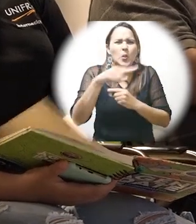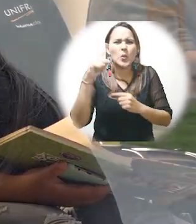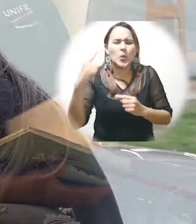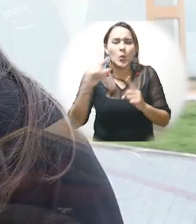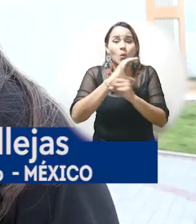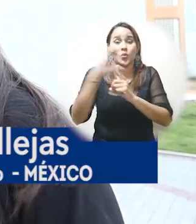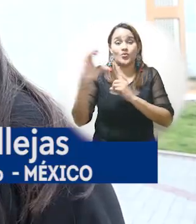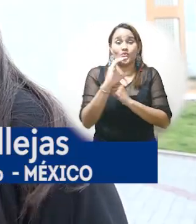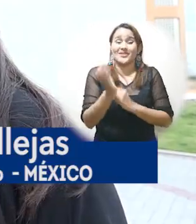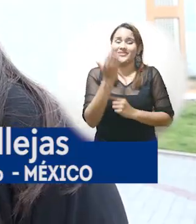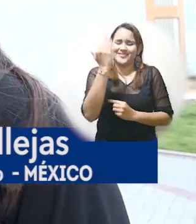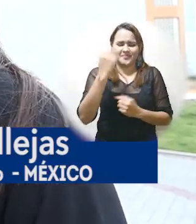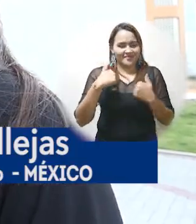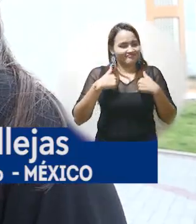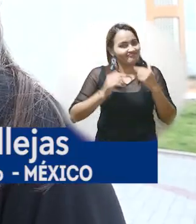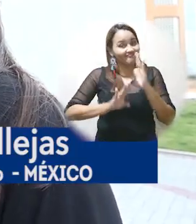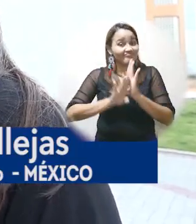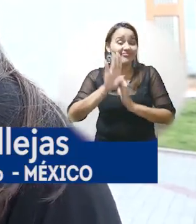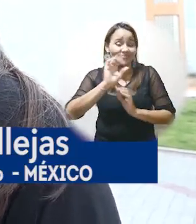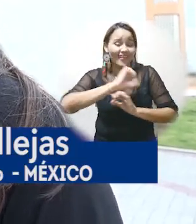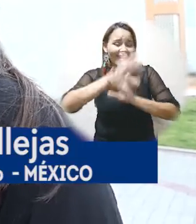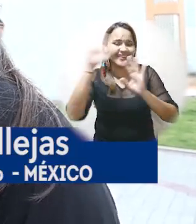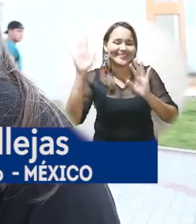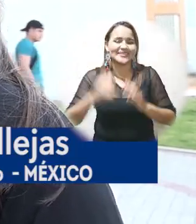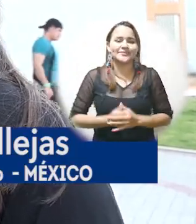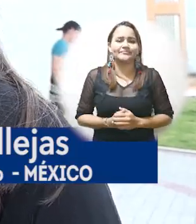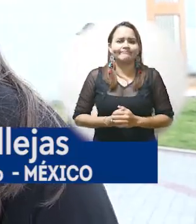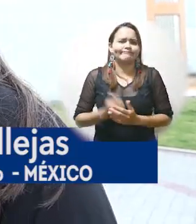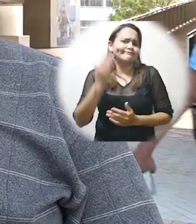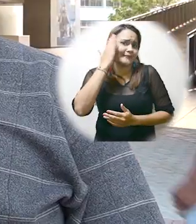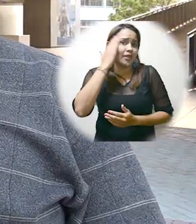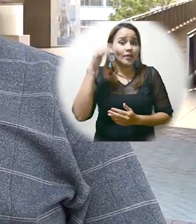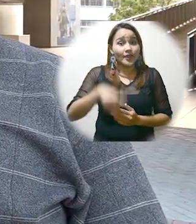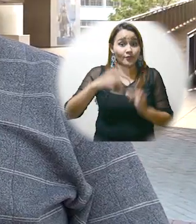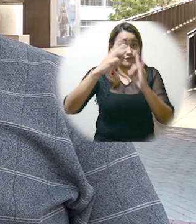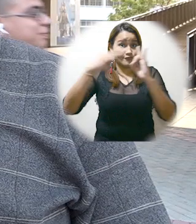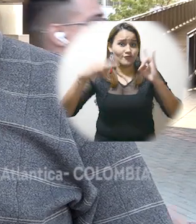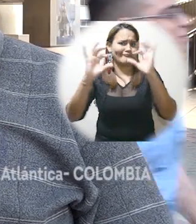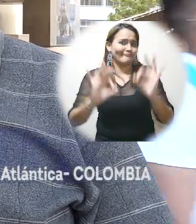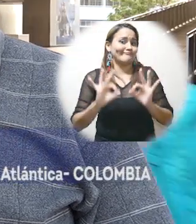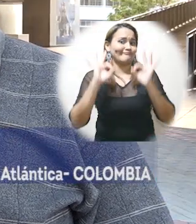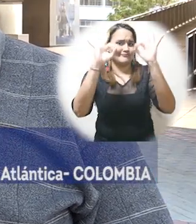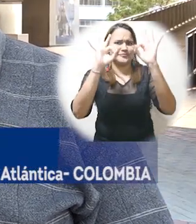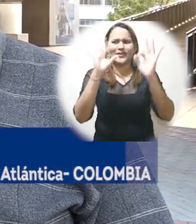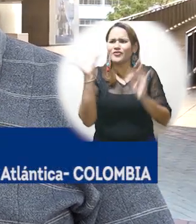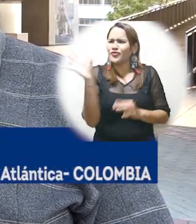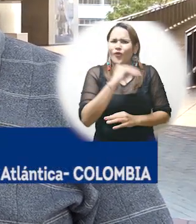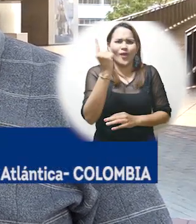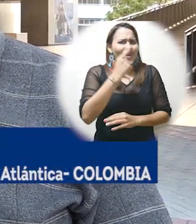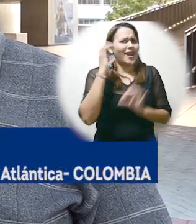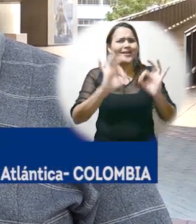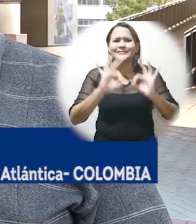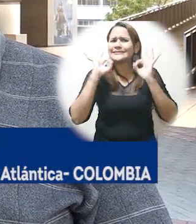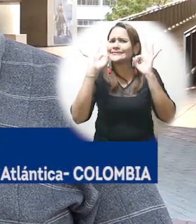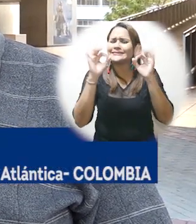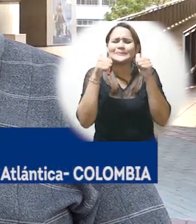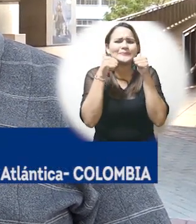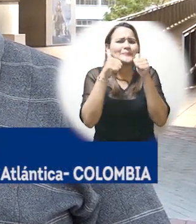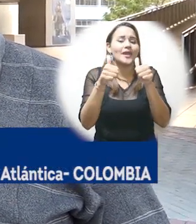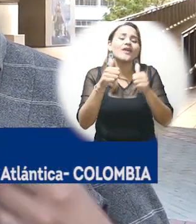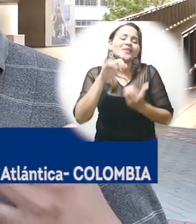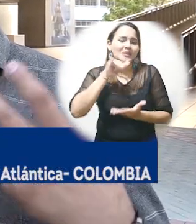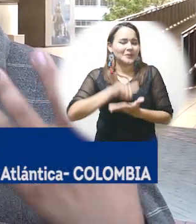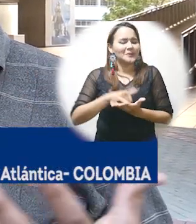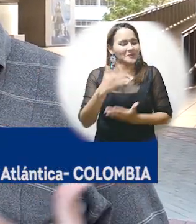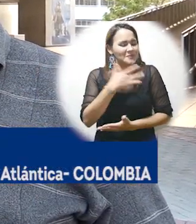estudiar en otros, aprender otras culturas, y eso te hace crecer como persona. Esta universidad es de alta calidad, muy buena en todo, entonces por